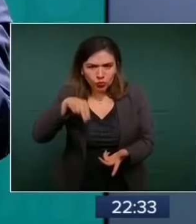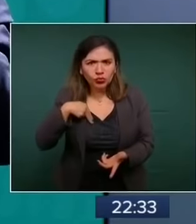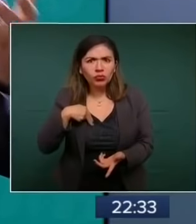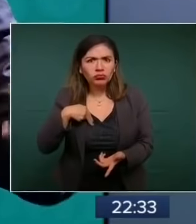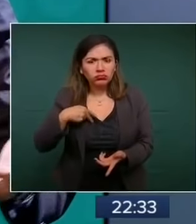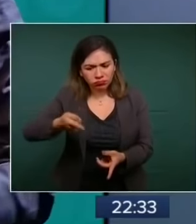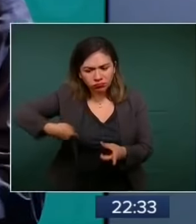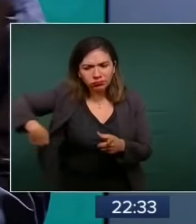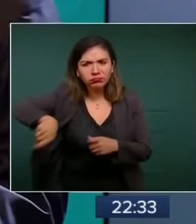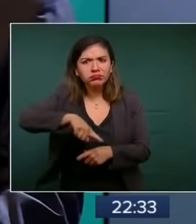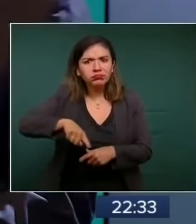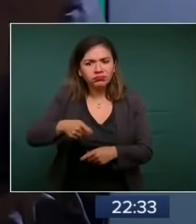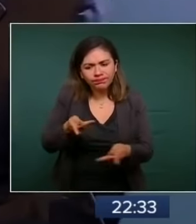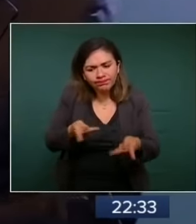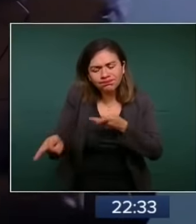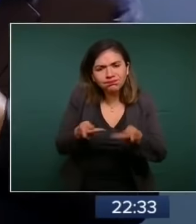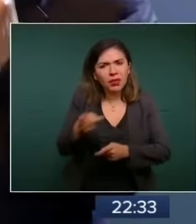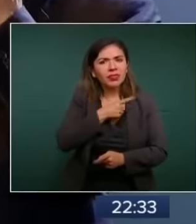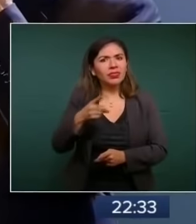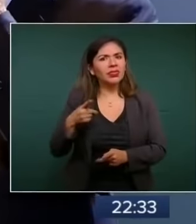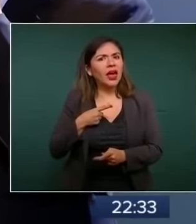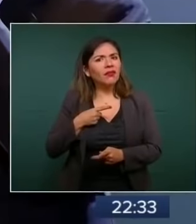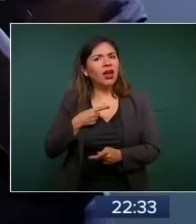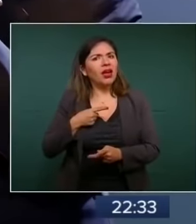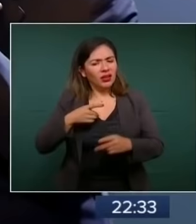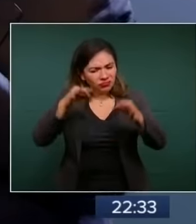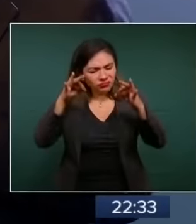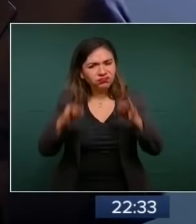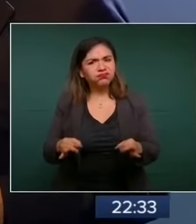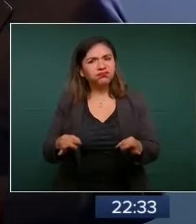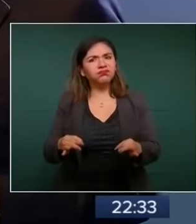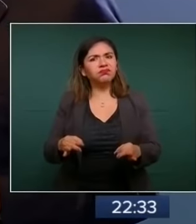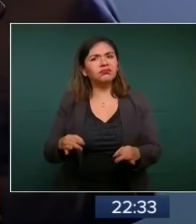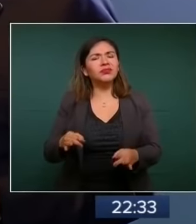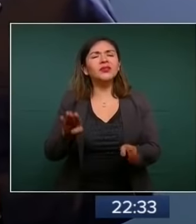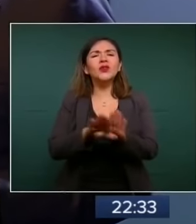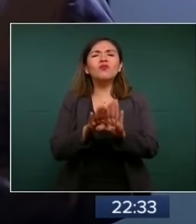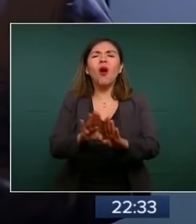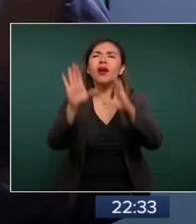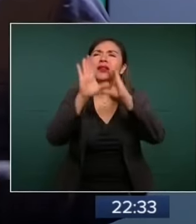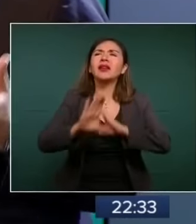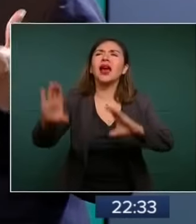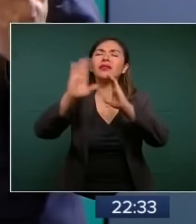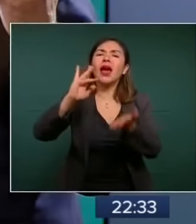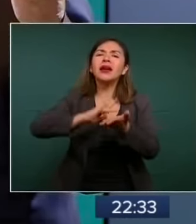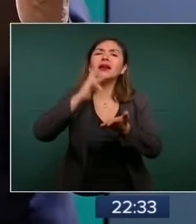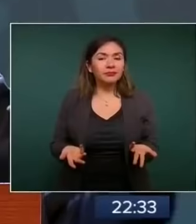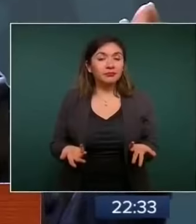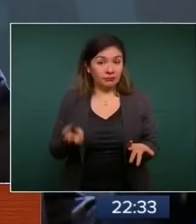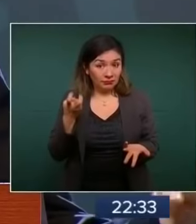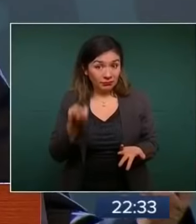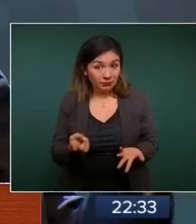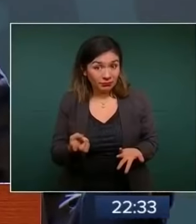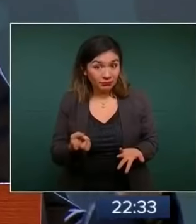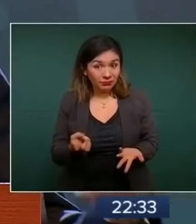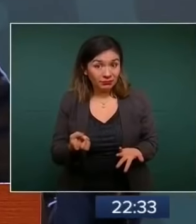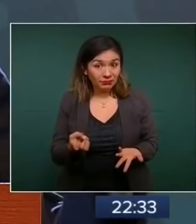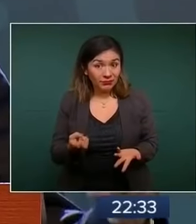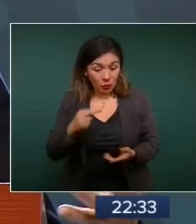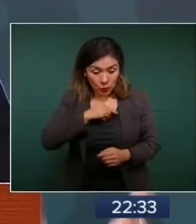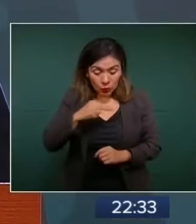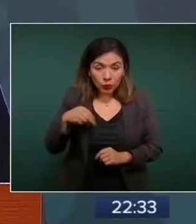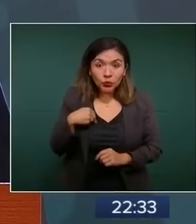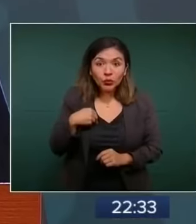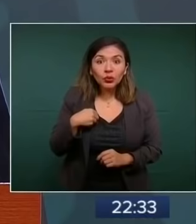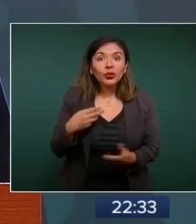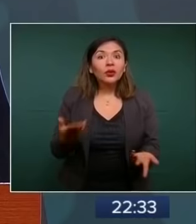tenemos que cantar gracias a la vida que nos ha dado tanto, que